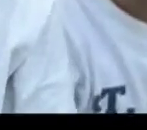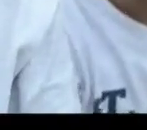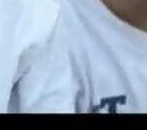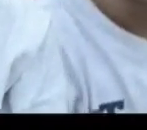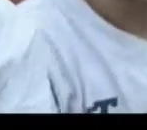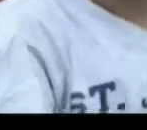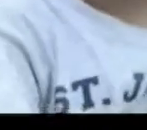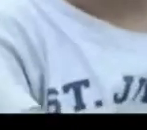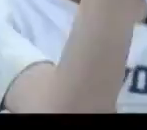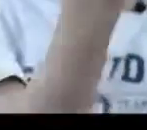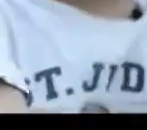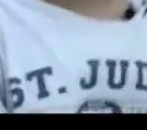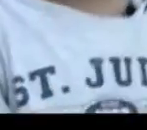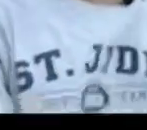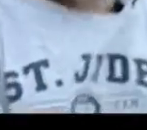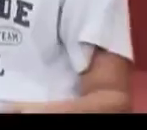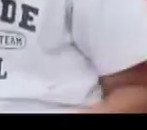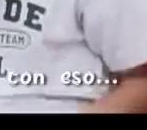Por ritmo y muchas